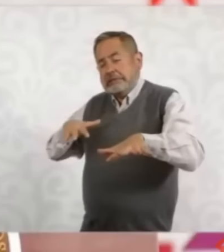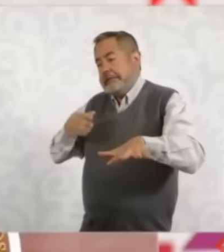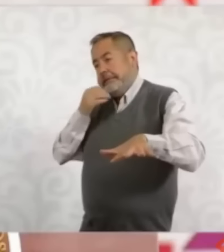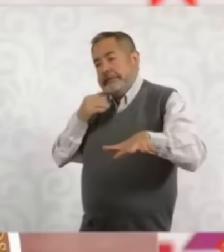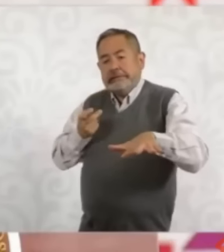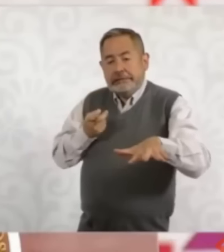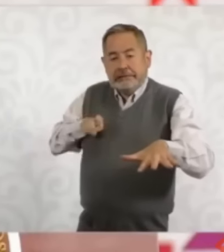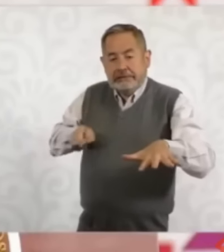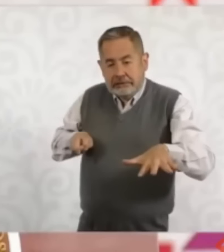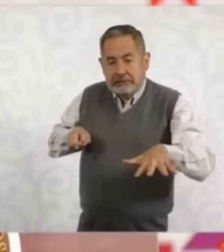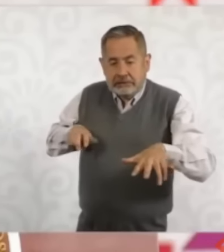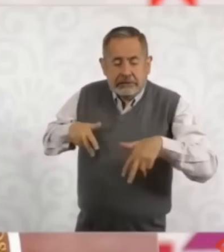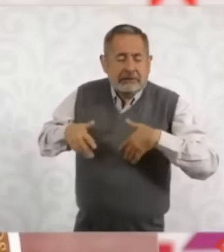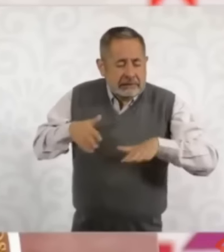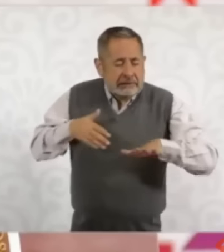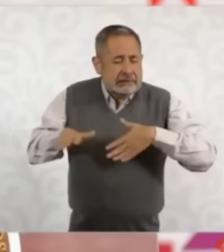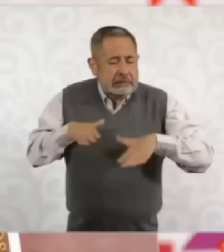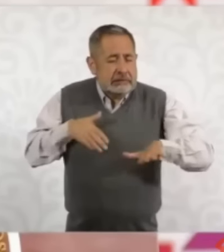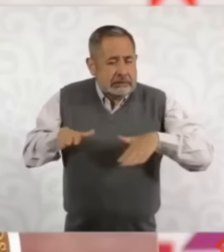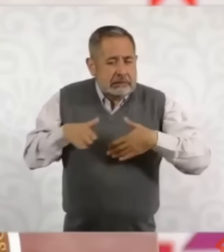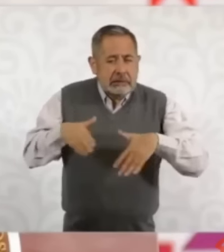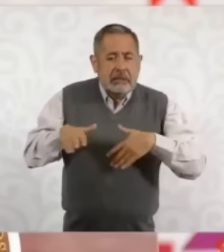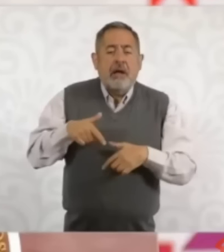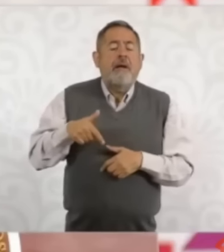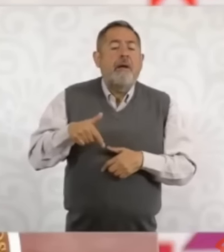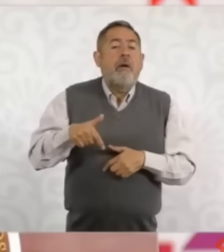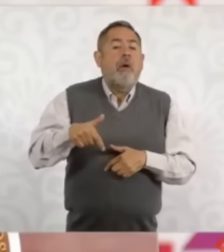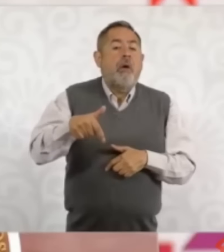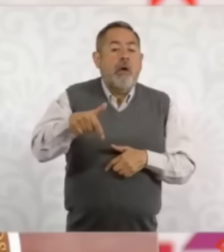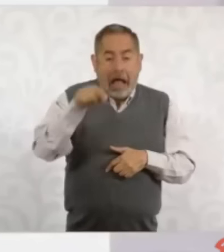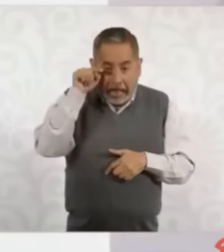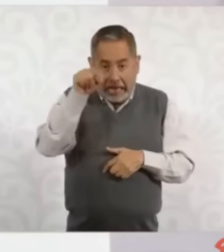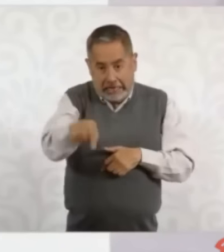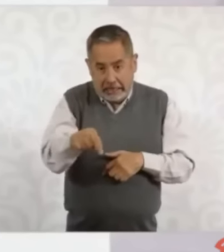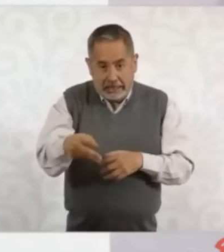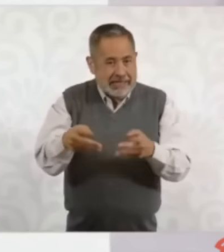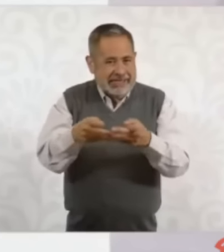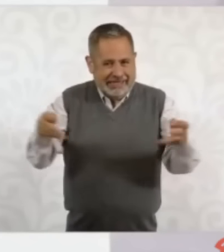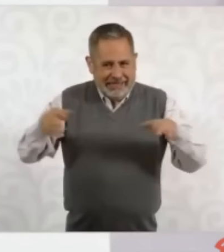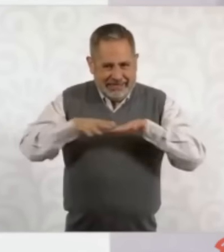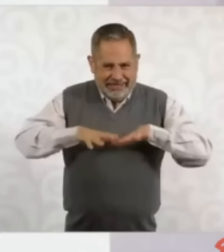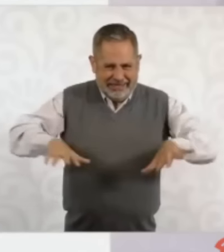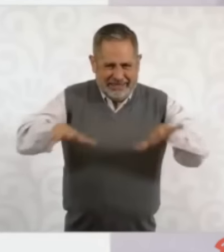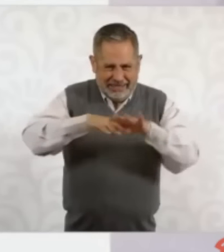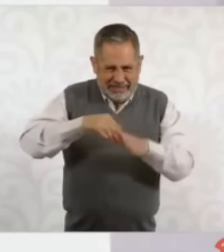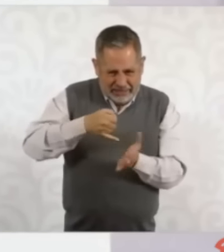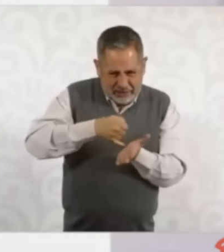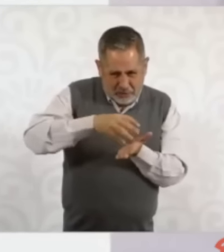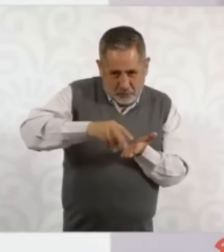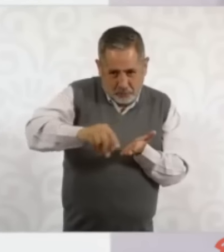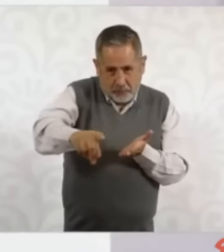caminando para llegar al lugar donde fue la reforestación, ahí en el